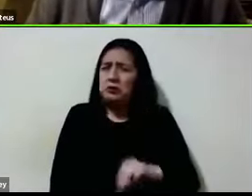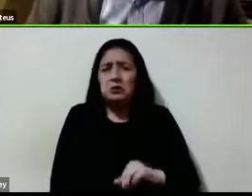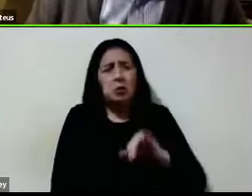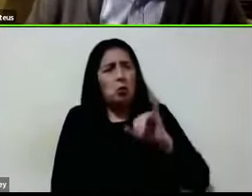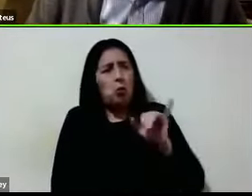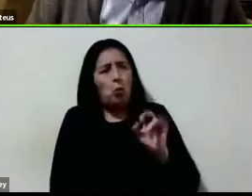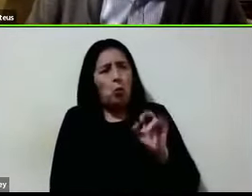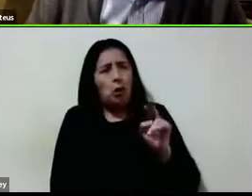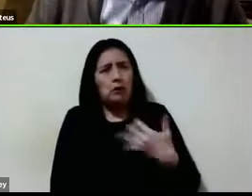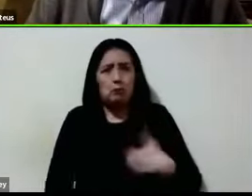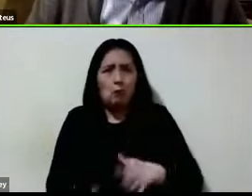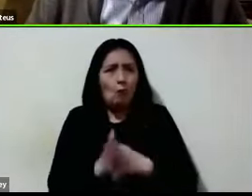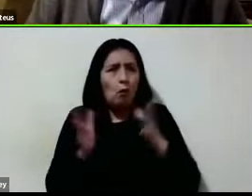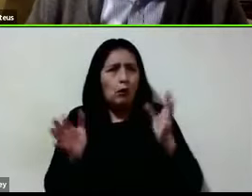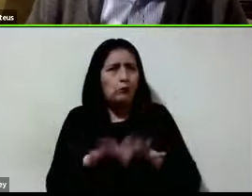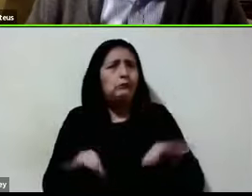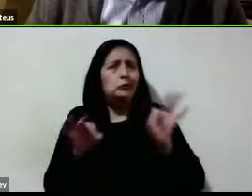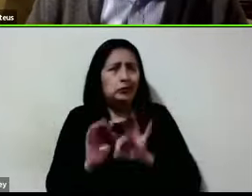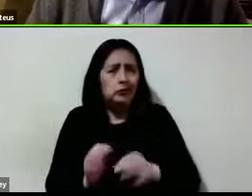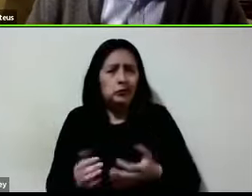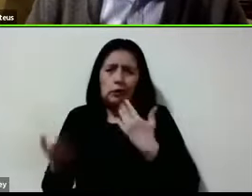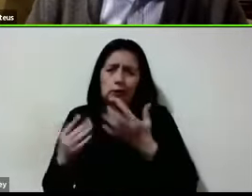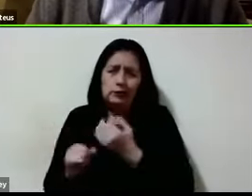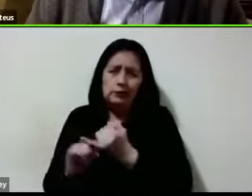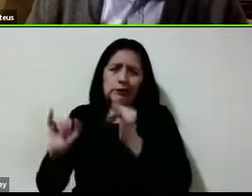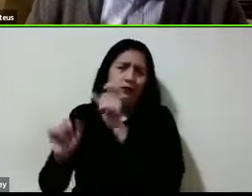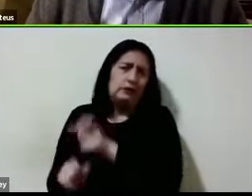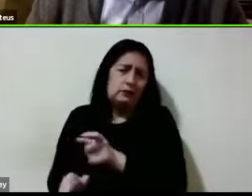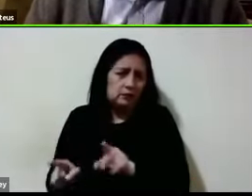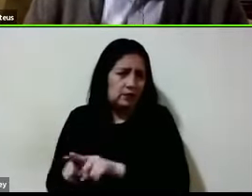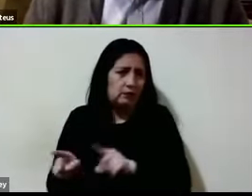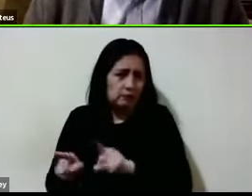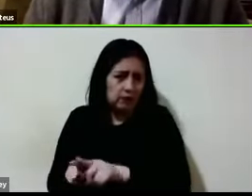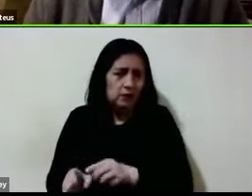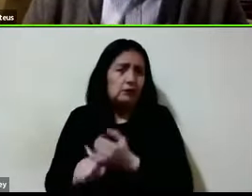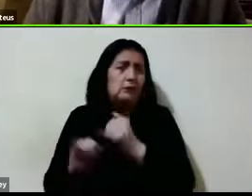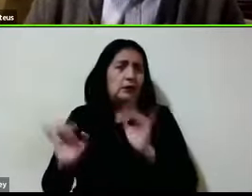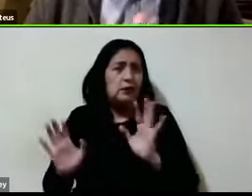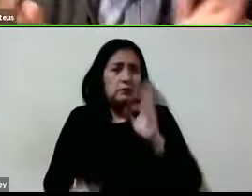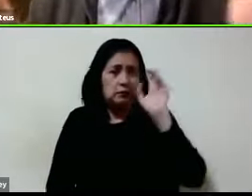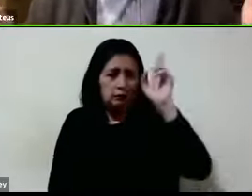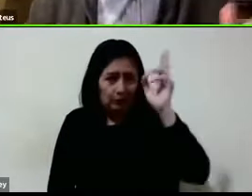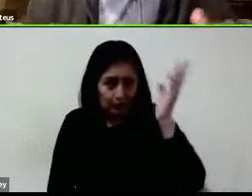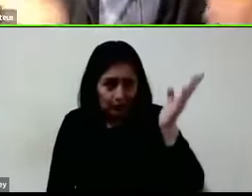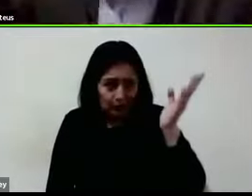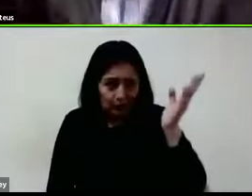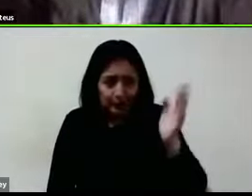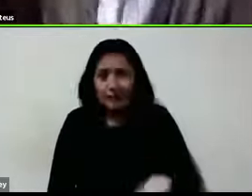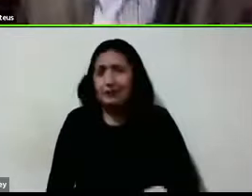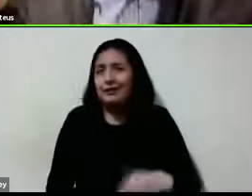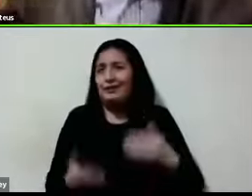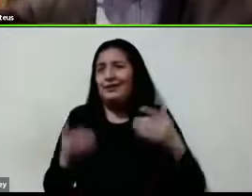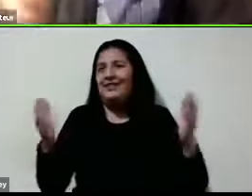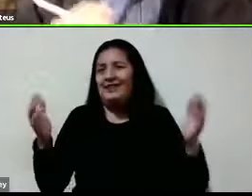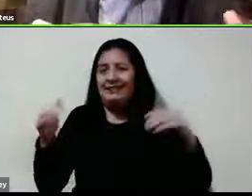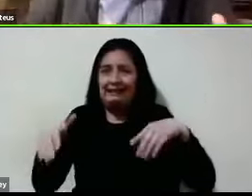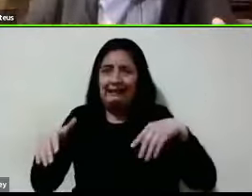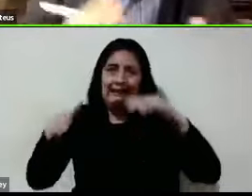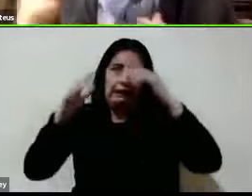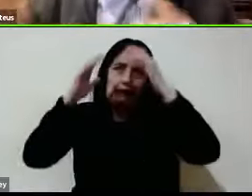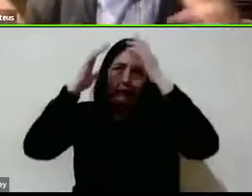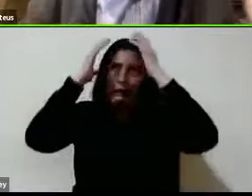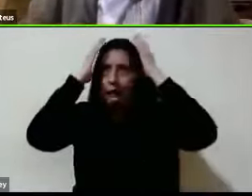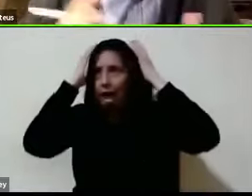muy relevante. Cuando hablemos de autonomía, también deberíamos hablar de autonomía de los docentes, que muchas veces estamos hasta aquí de